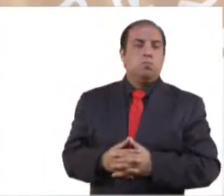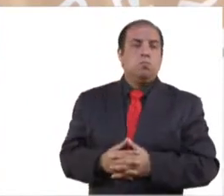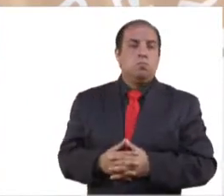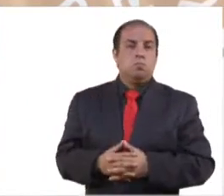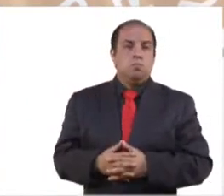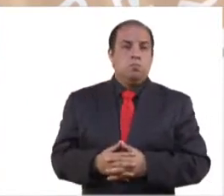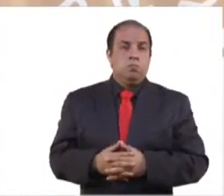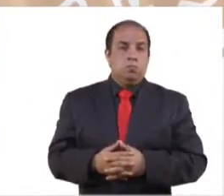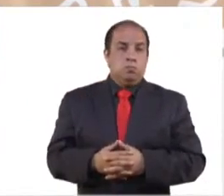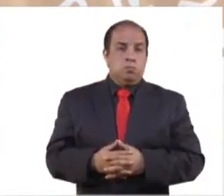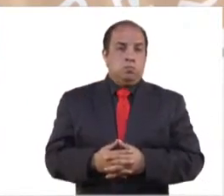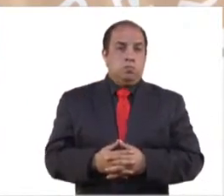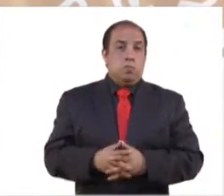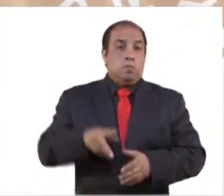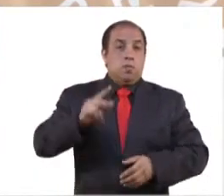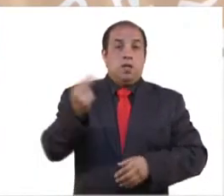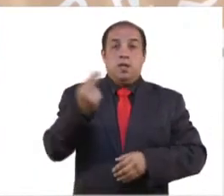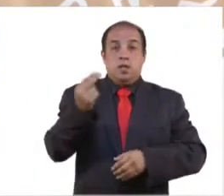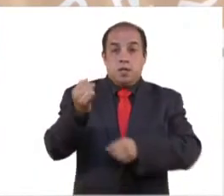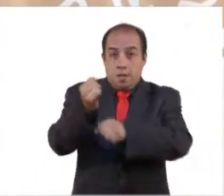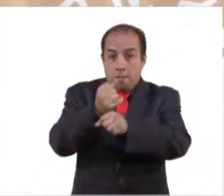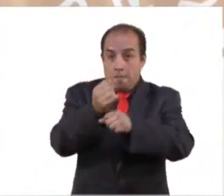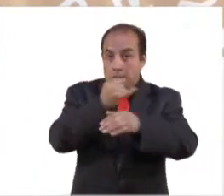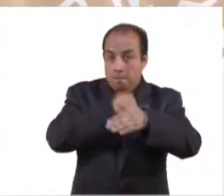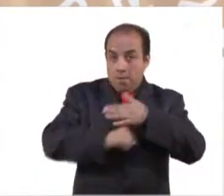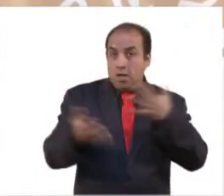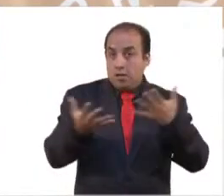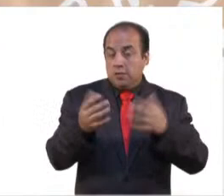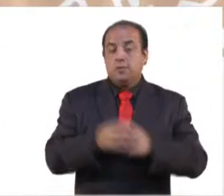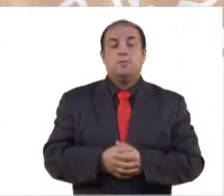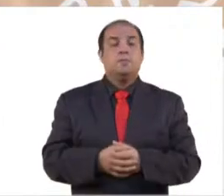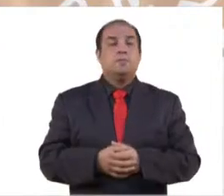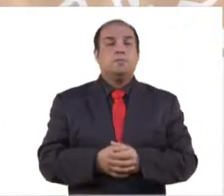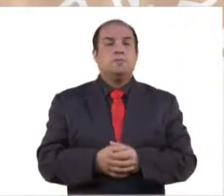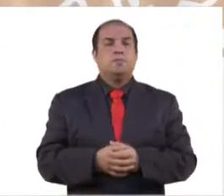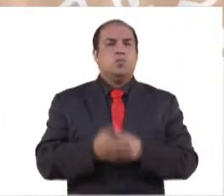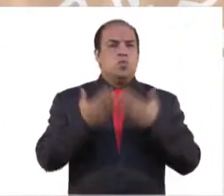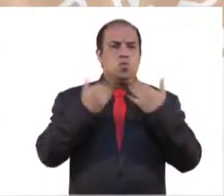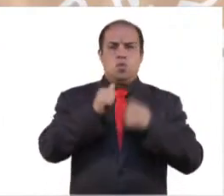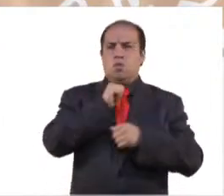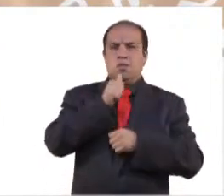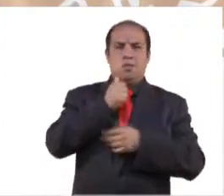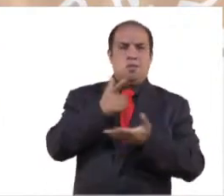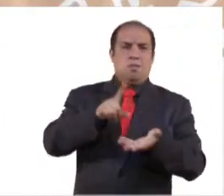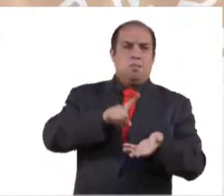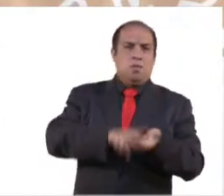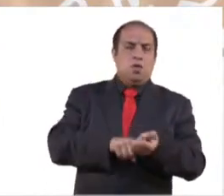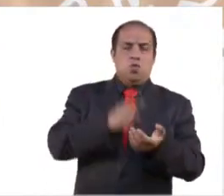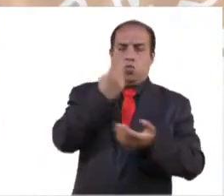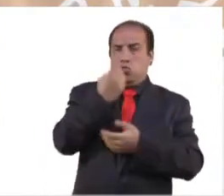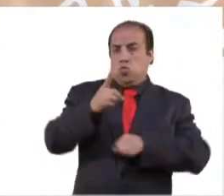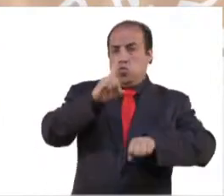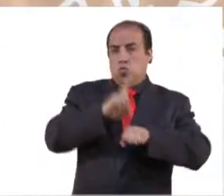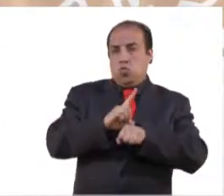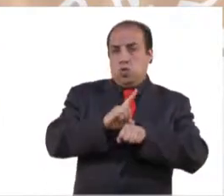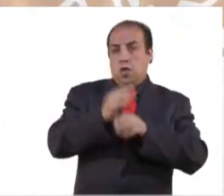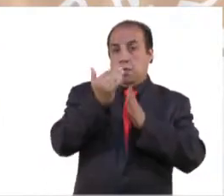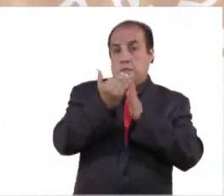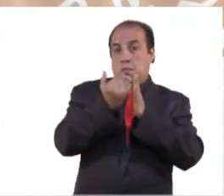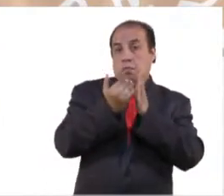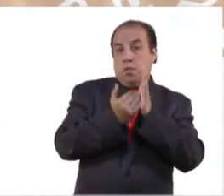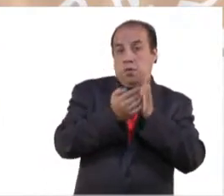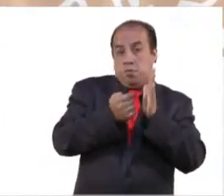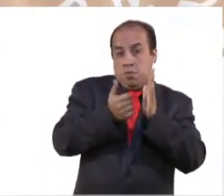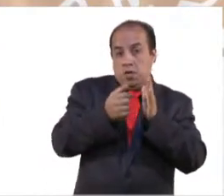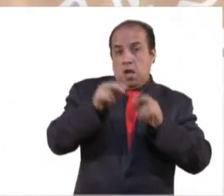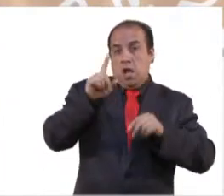parece, pero tiene que hacerse toda la investigación. Ok, muchas gracias. O sea, no hubo nada en particular que, más que un día que disminuyó un poco